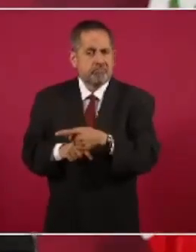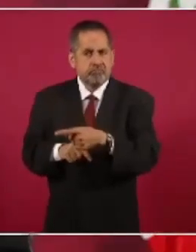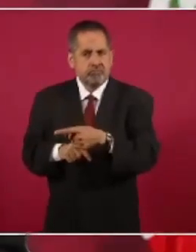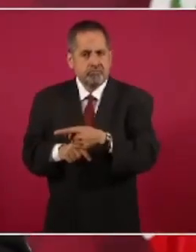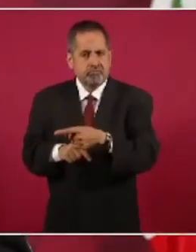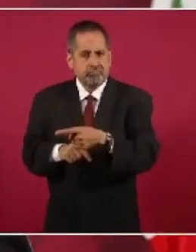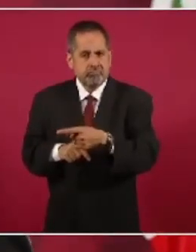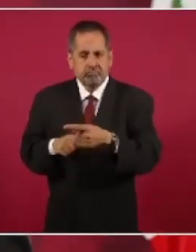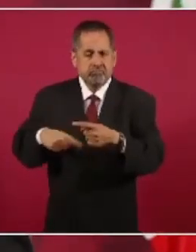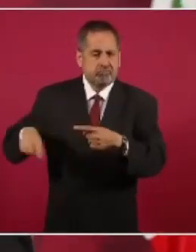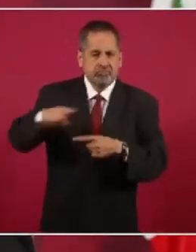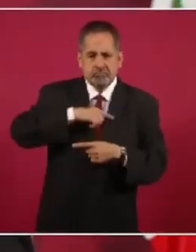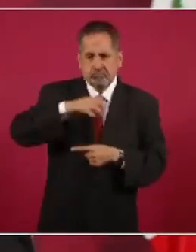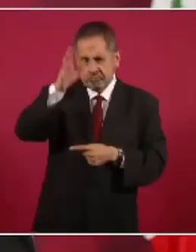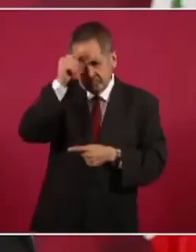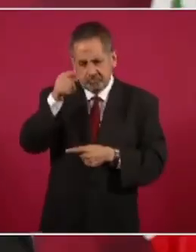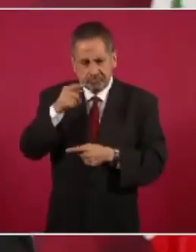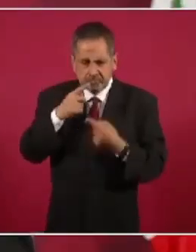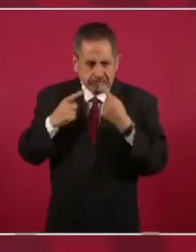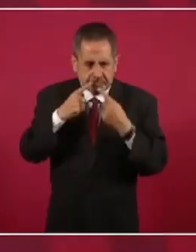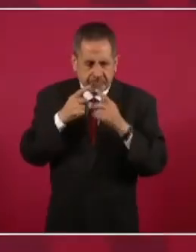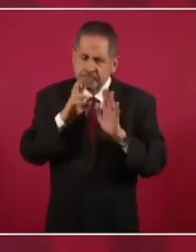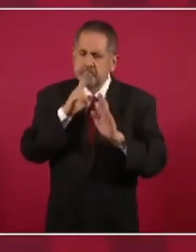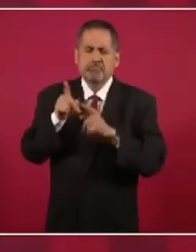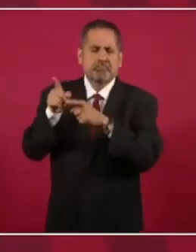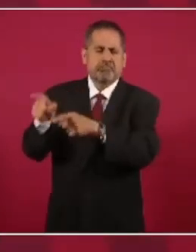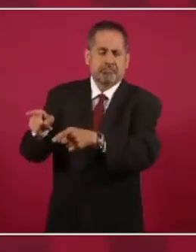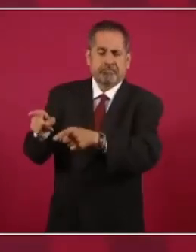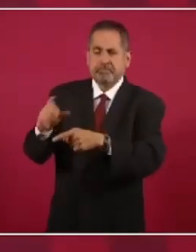al acuerdo de que ellos